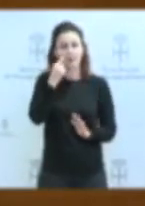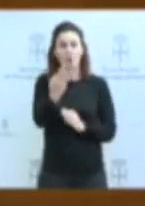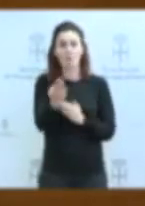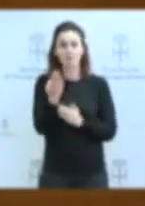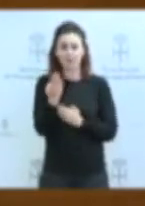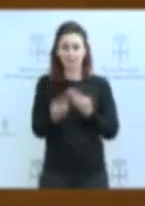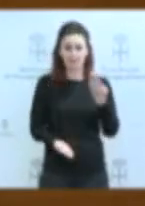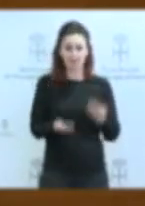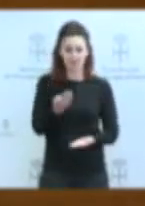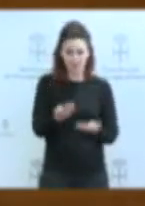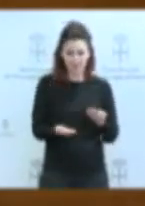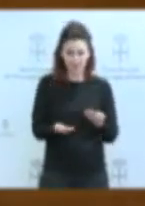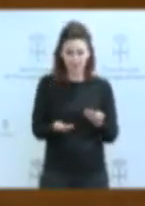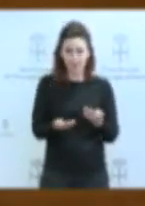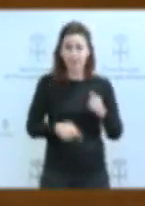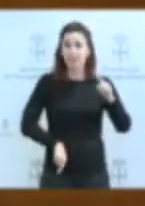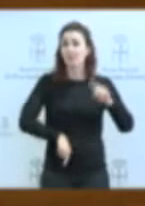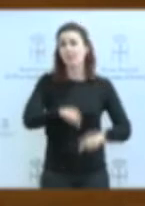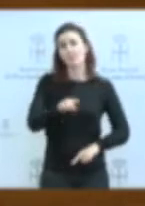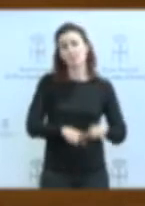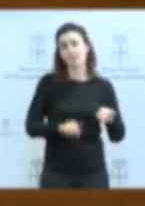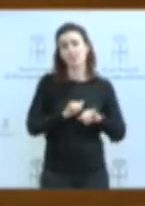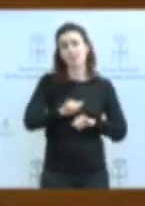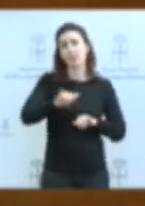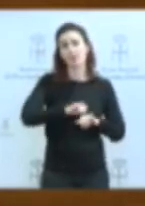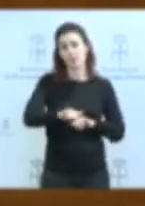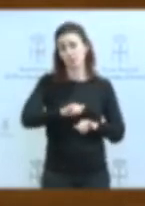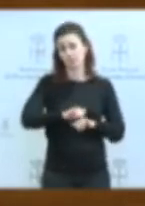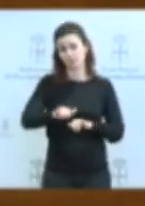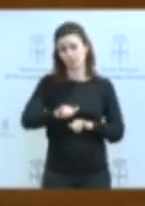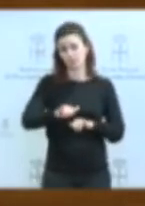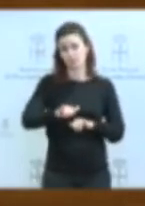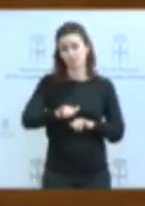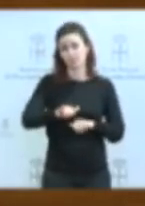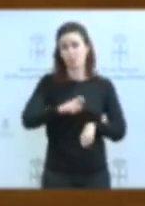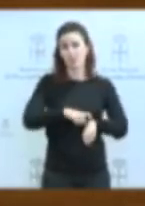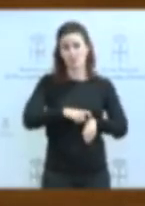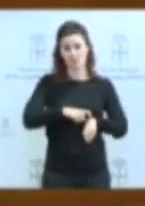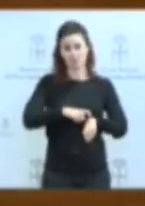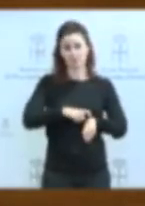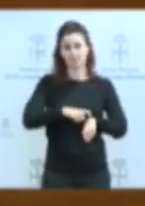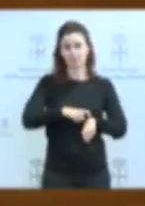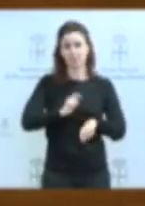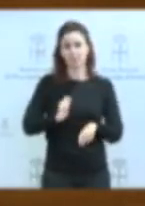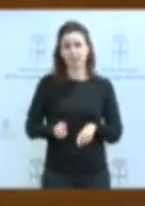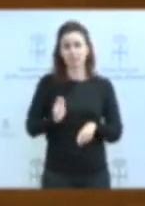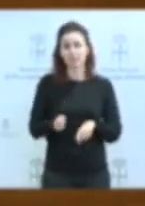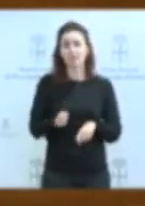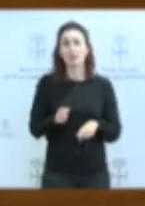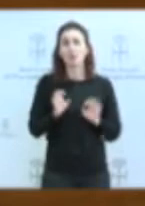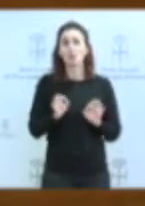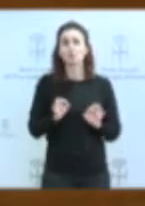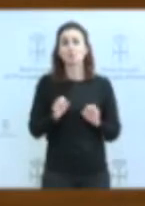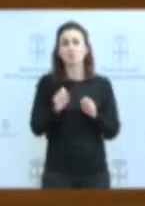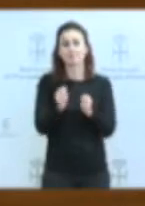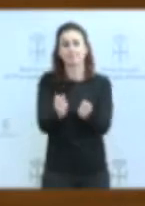número de vuelos ofertados, la frecuencia, el horario, la capacidad ofertada de asientos para pasajeros, es decir, la capacidad